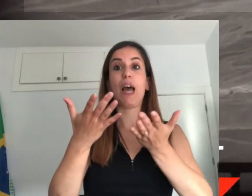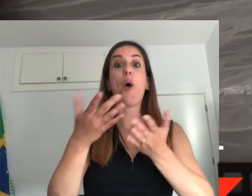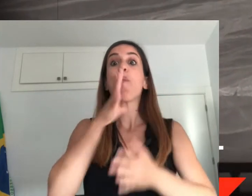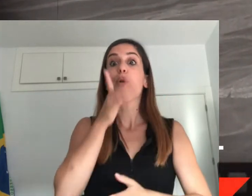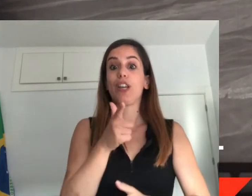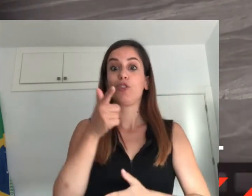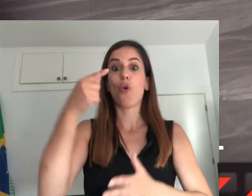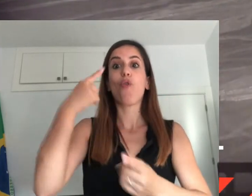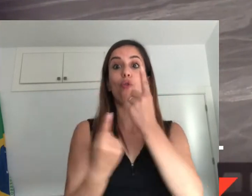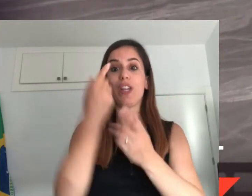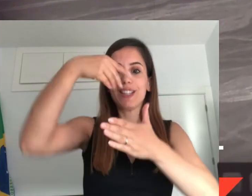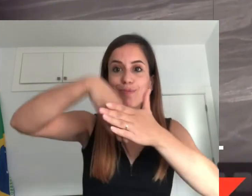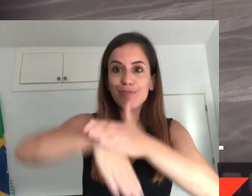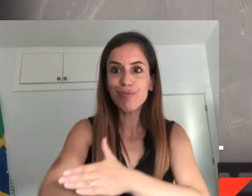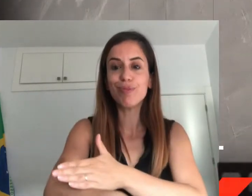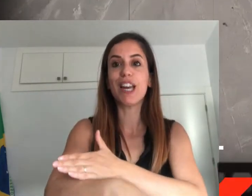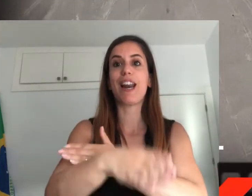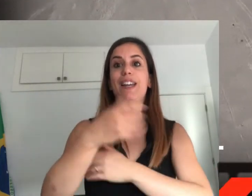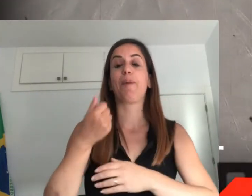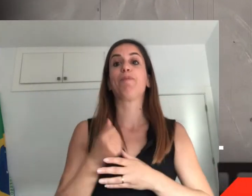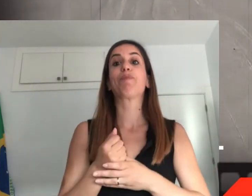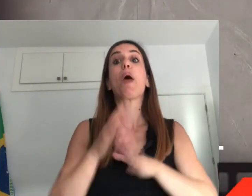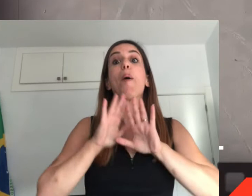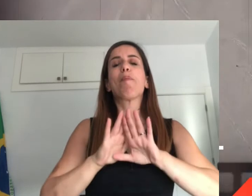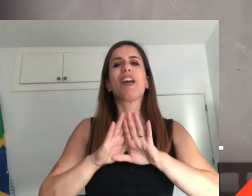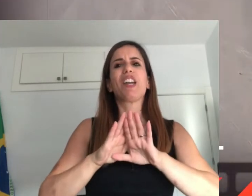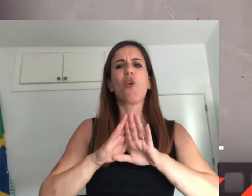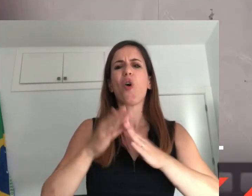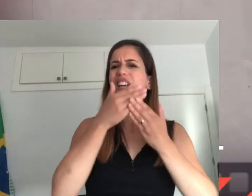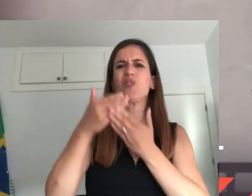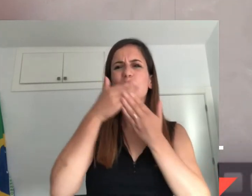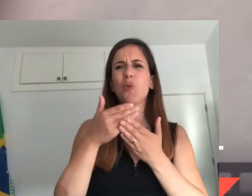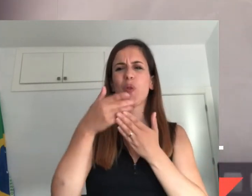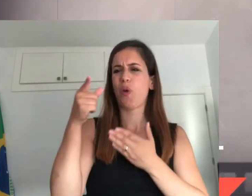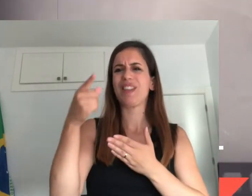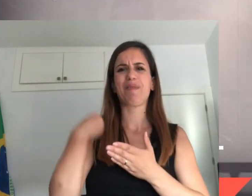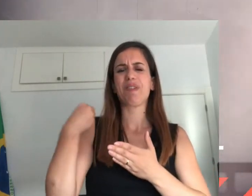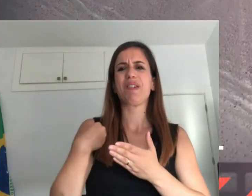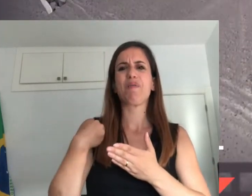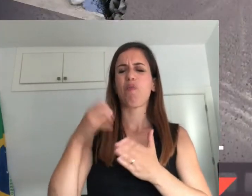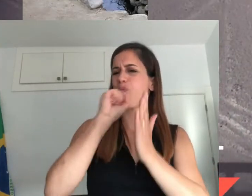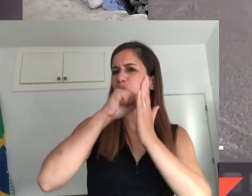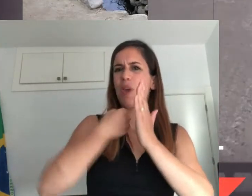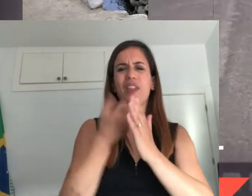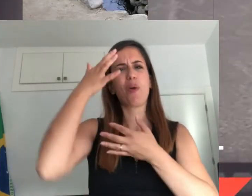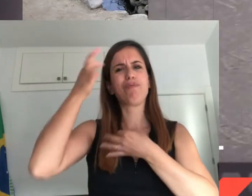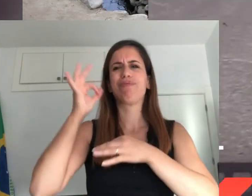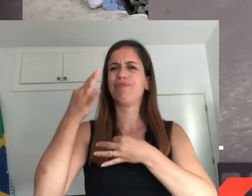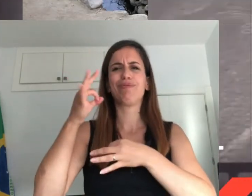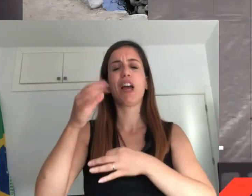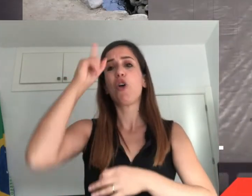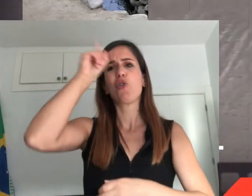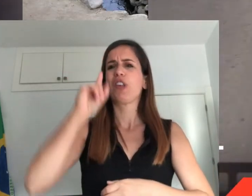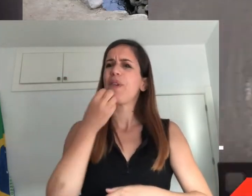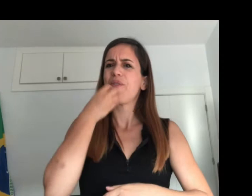subterráneas, pero lo deja así en el aire y no sabe cómo puede documentar